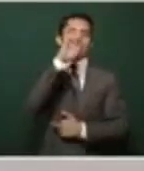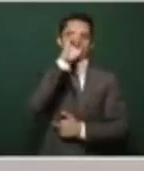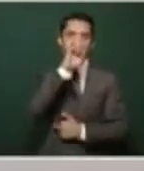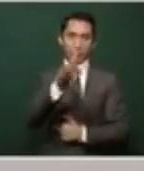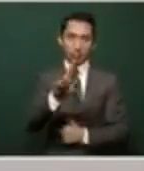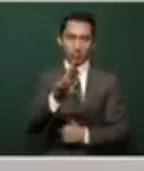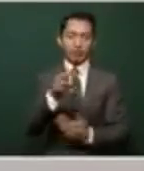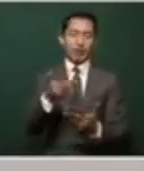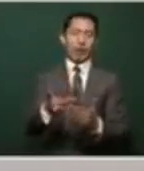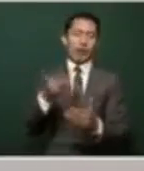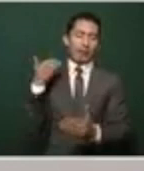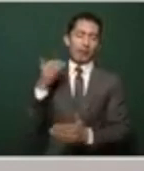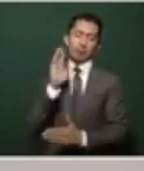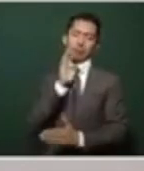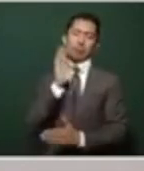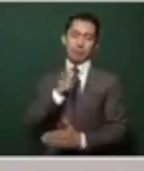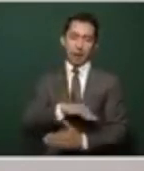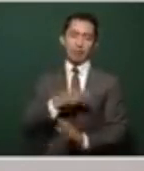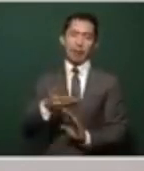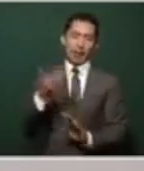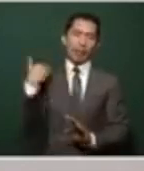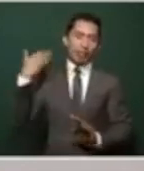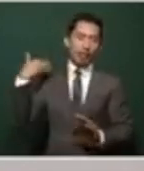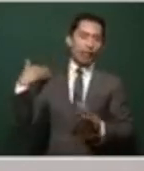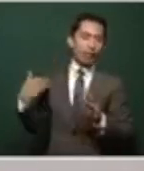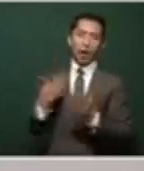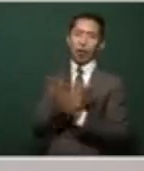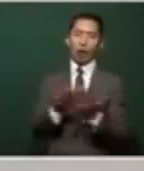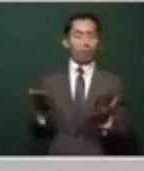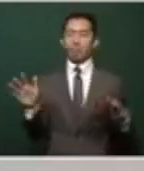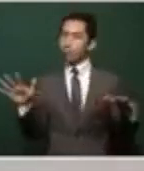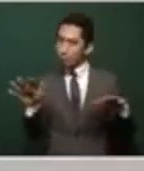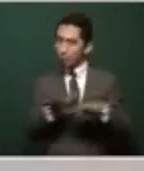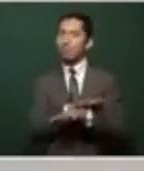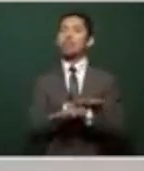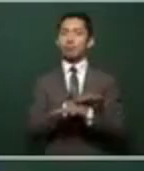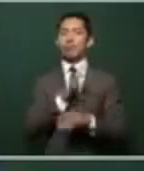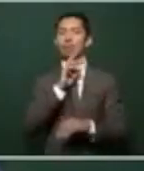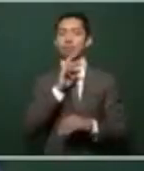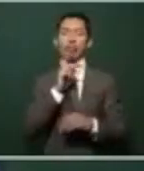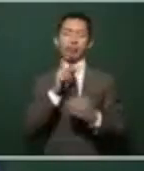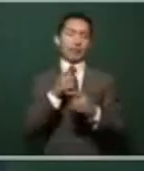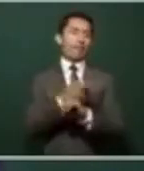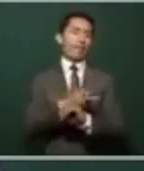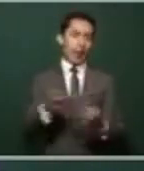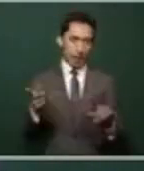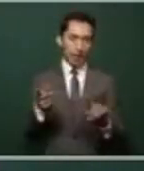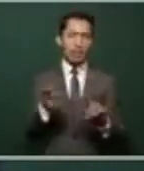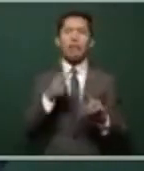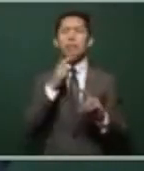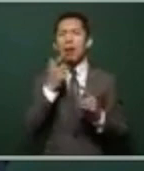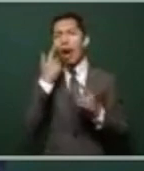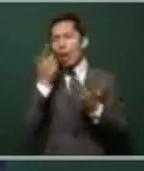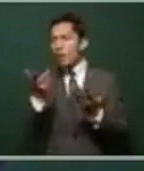en el pasado, y que se tome en cuenta los maestros